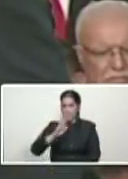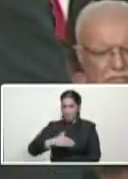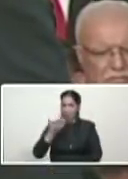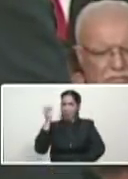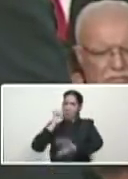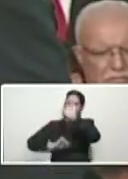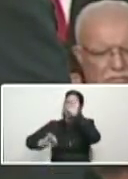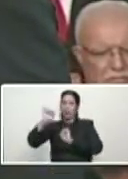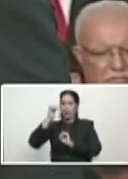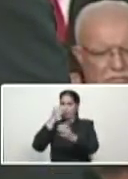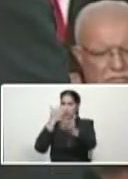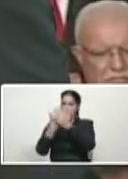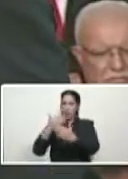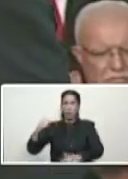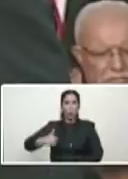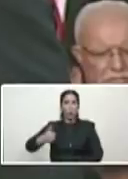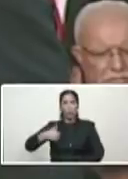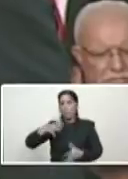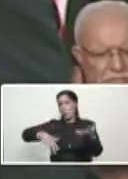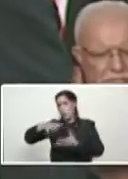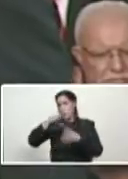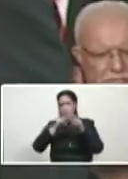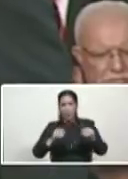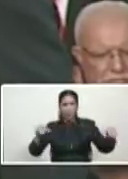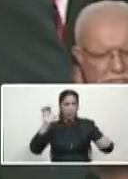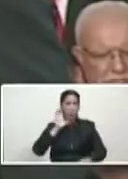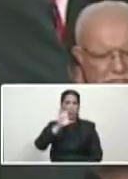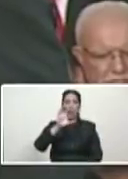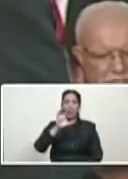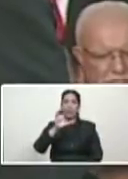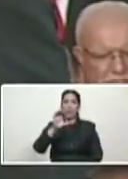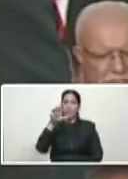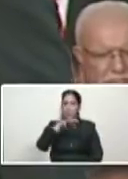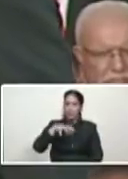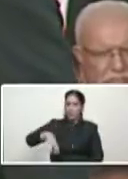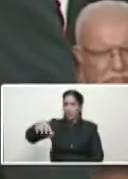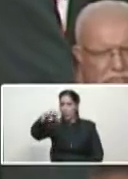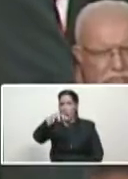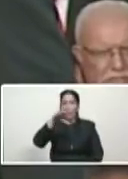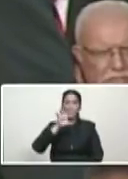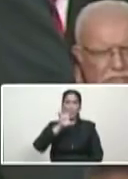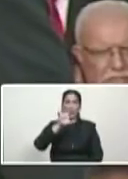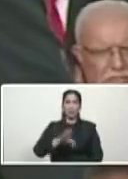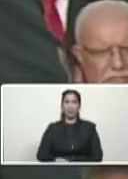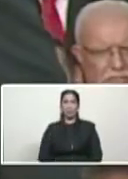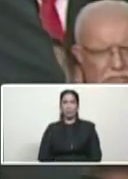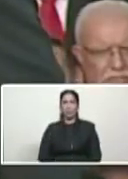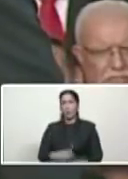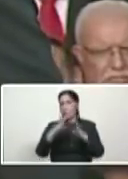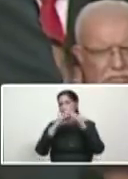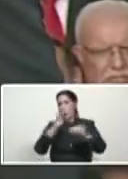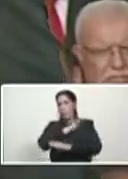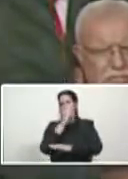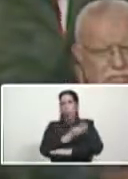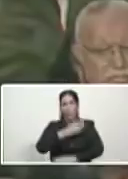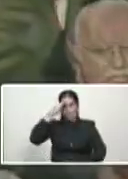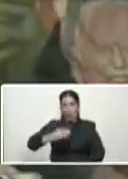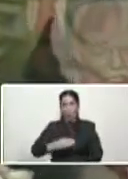circunstancia el territorio del país, las regiones del país, con todo el poder